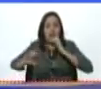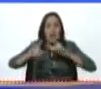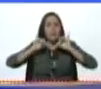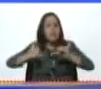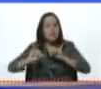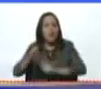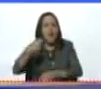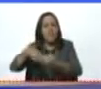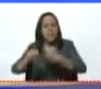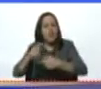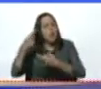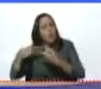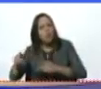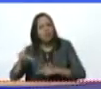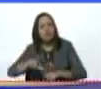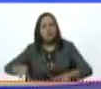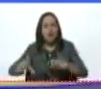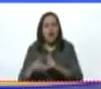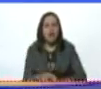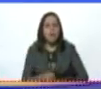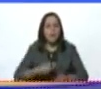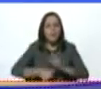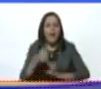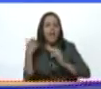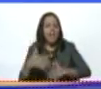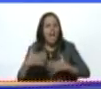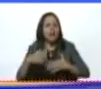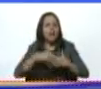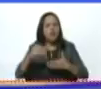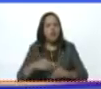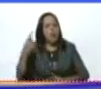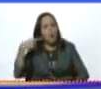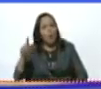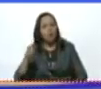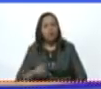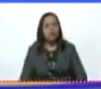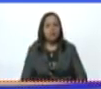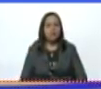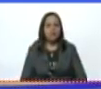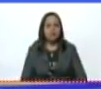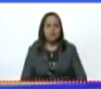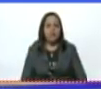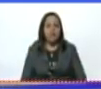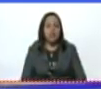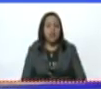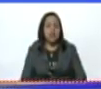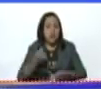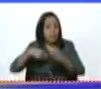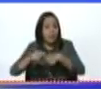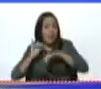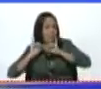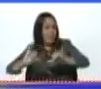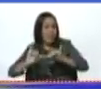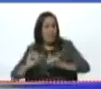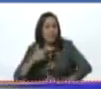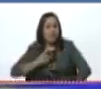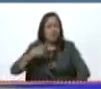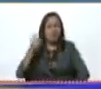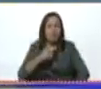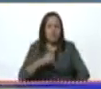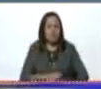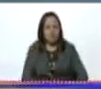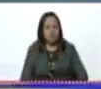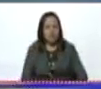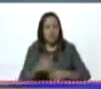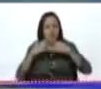a venderlo 10 veces más caro en dólares a otros en el mercado. El mismo producto que yo necesito para que